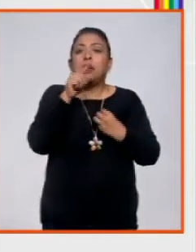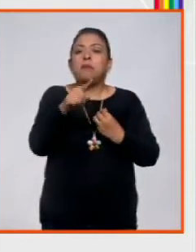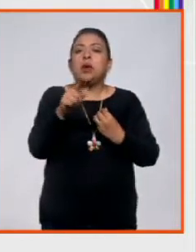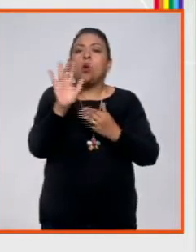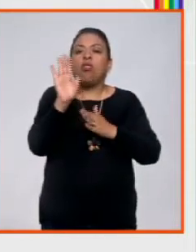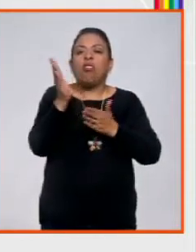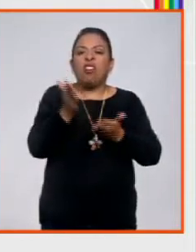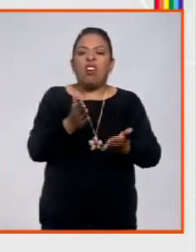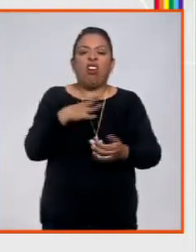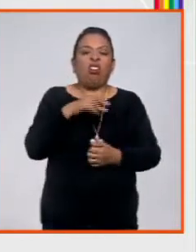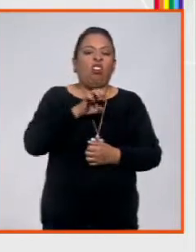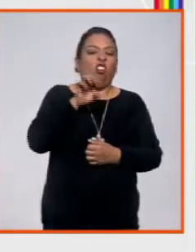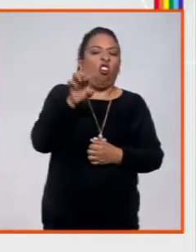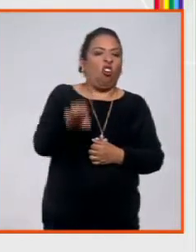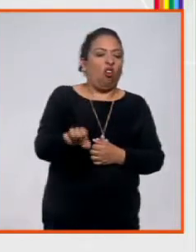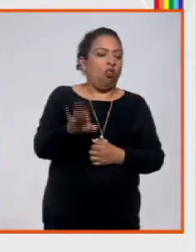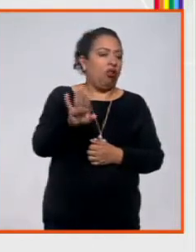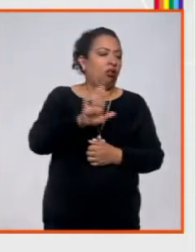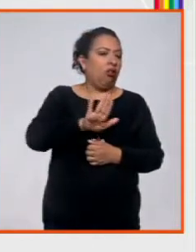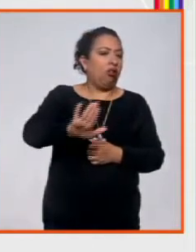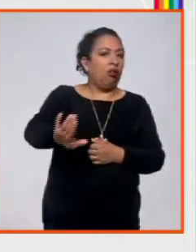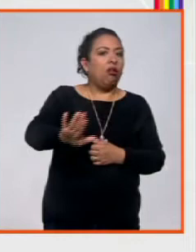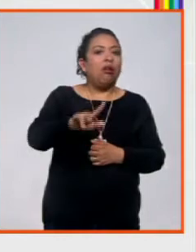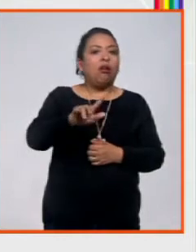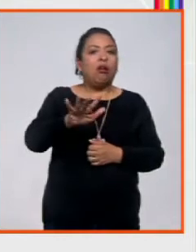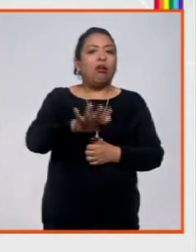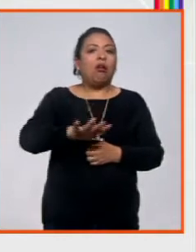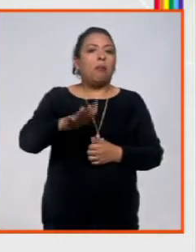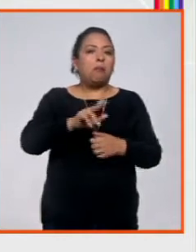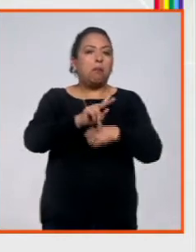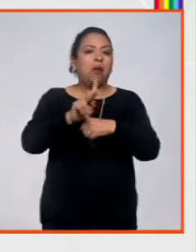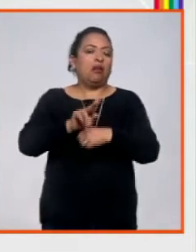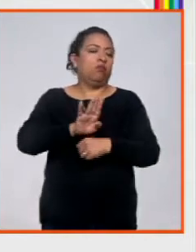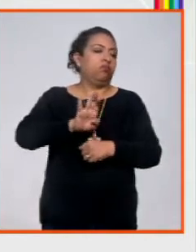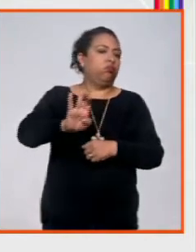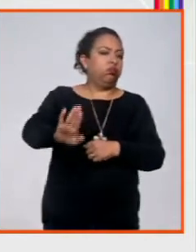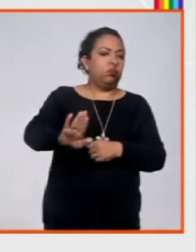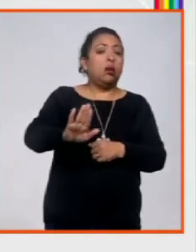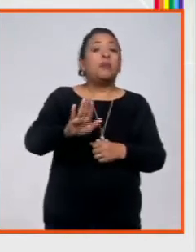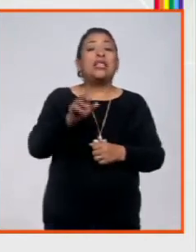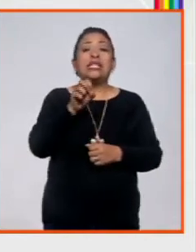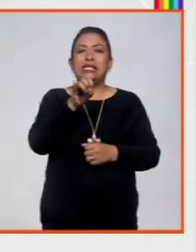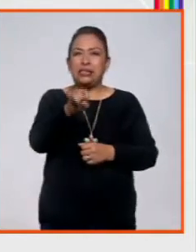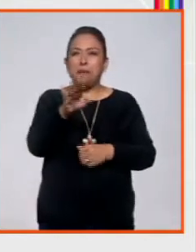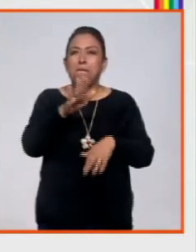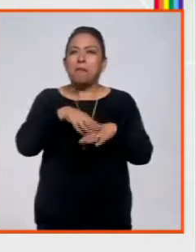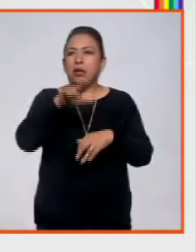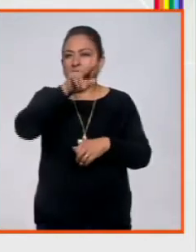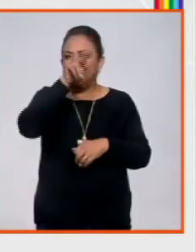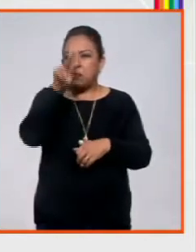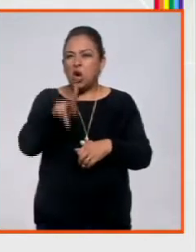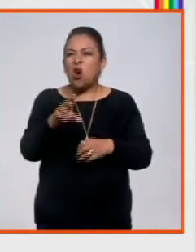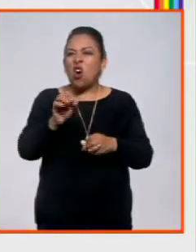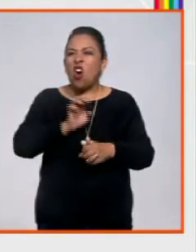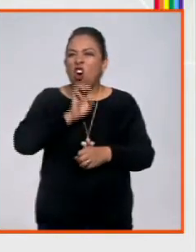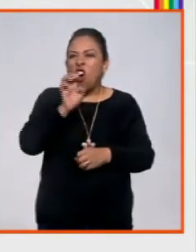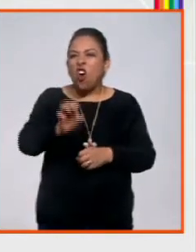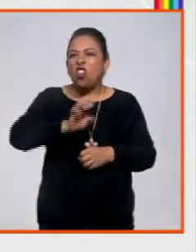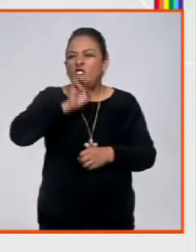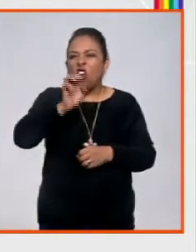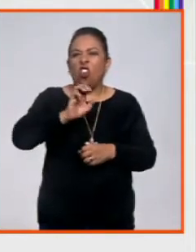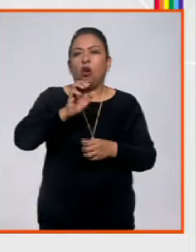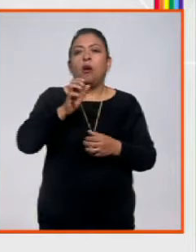recibidos con xenofobia por parte de los territorios por los que cruzan si se acentúa prácticamente